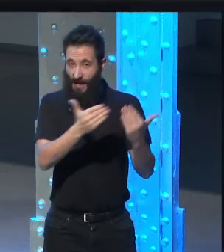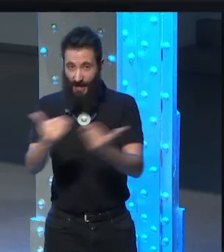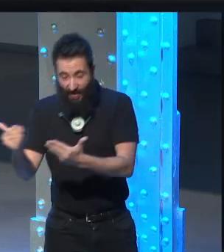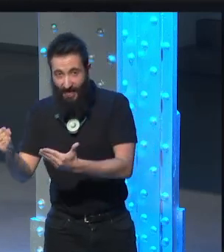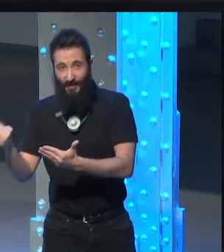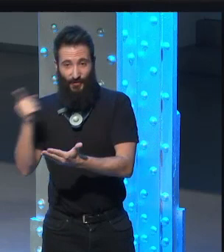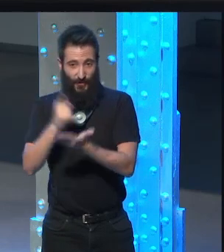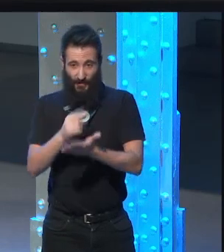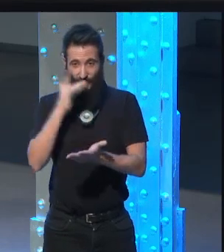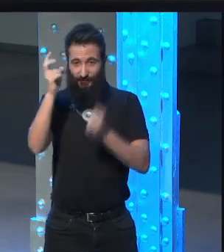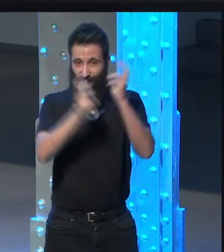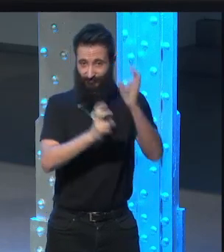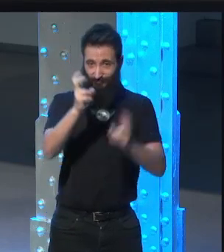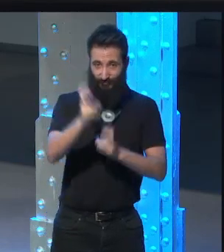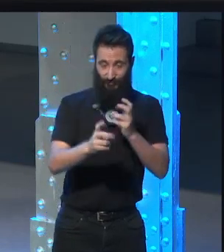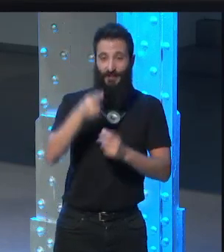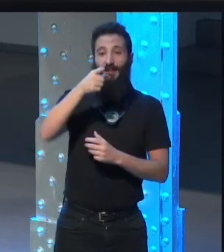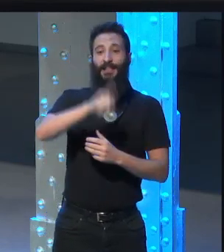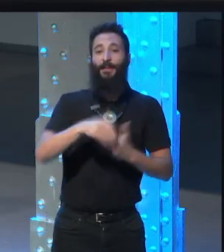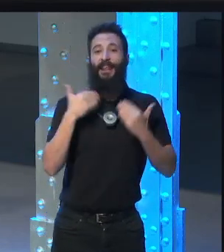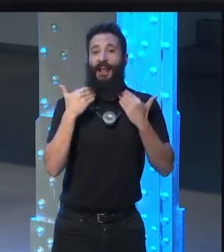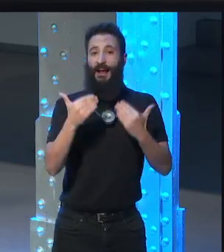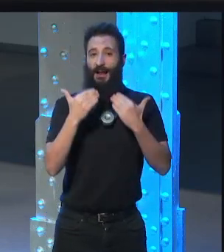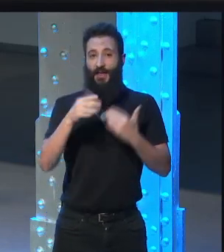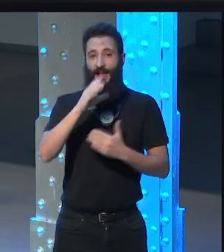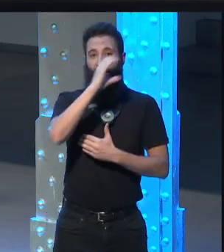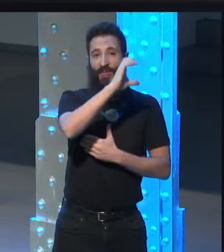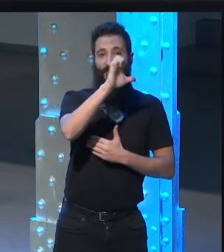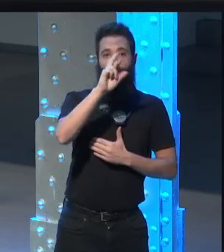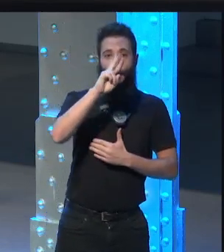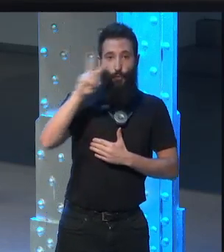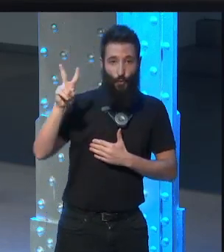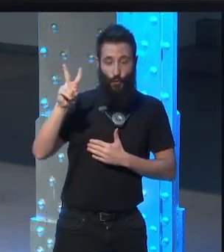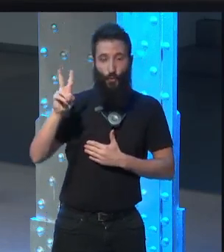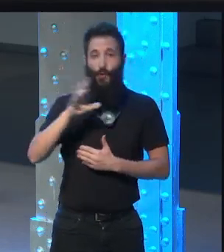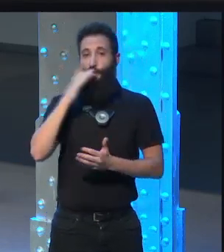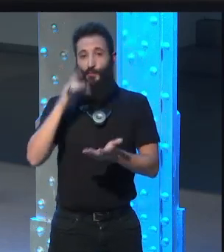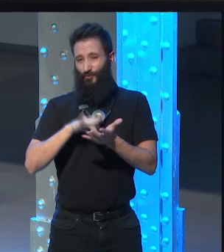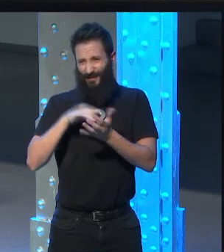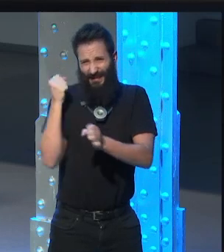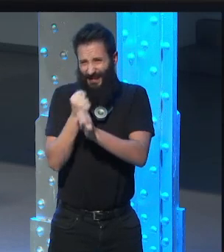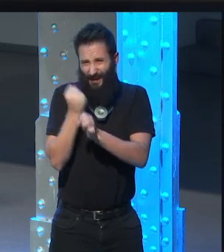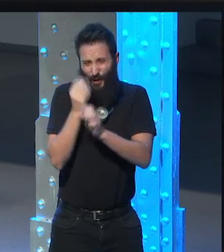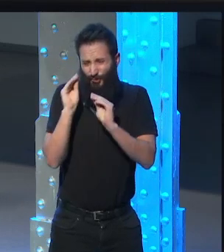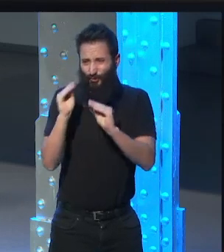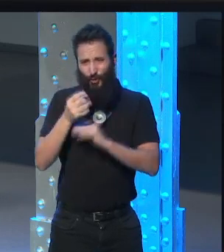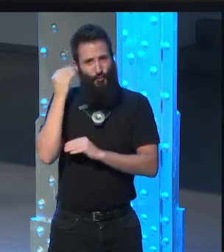nuevo vuestra presencia aquí. Doy también las gracias a CERU por, bueno, pues por el trabajo que han